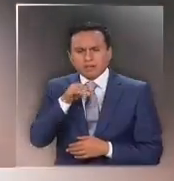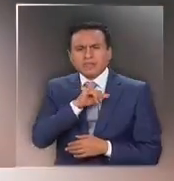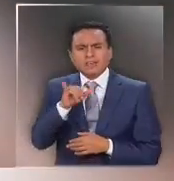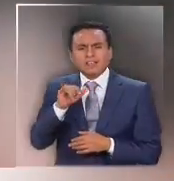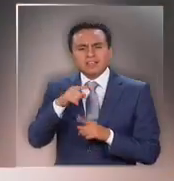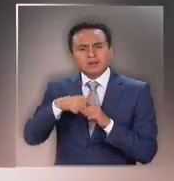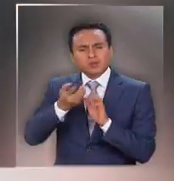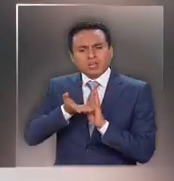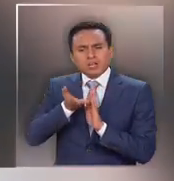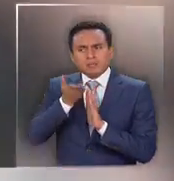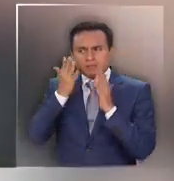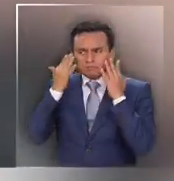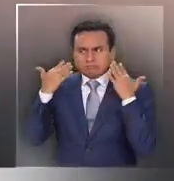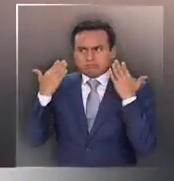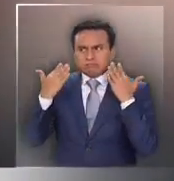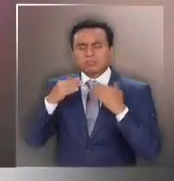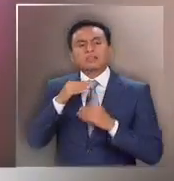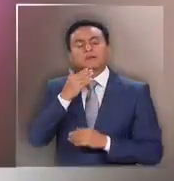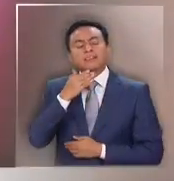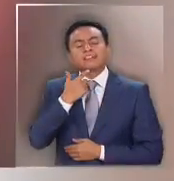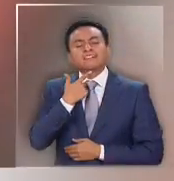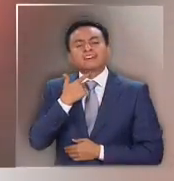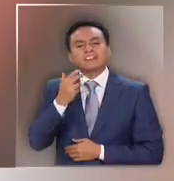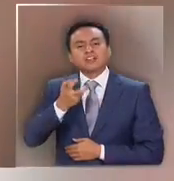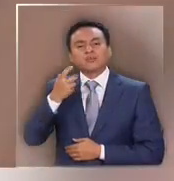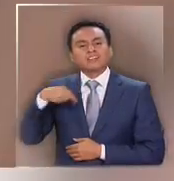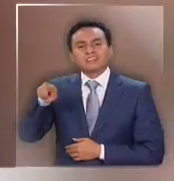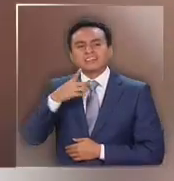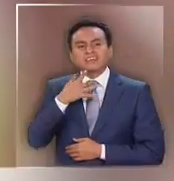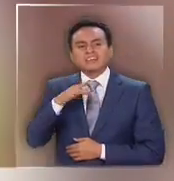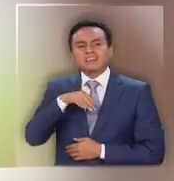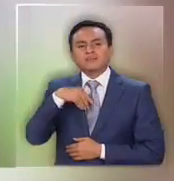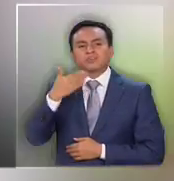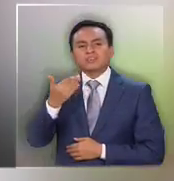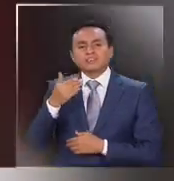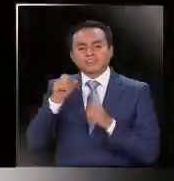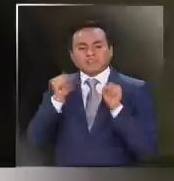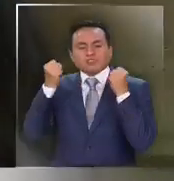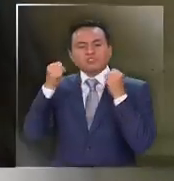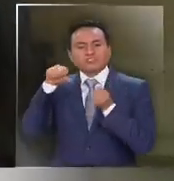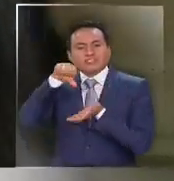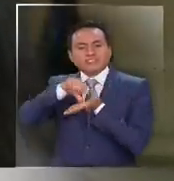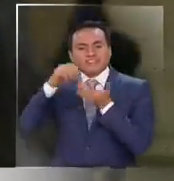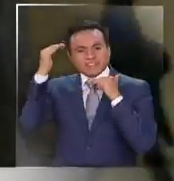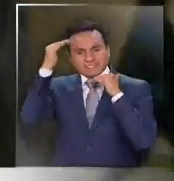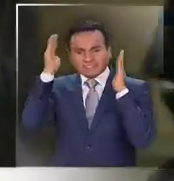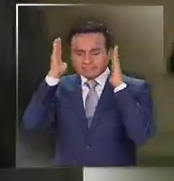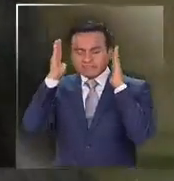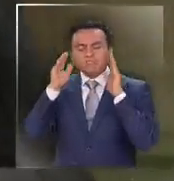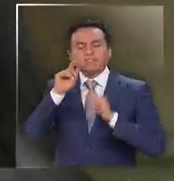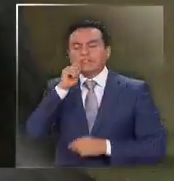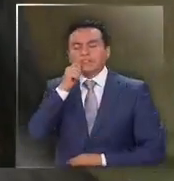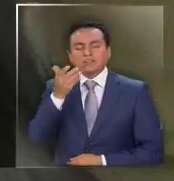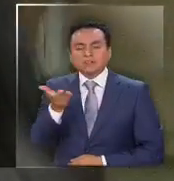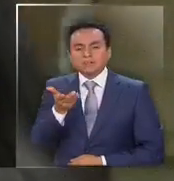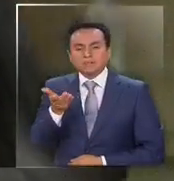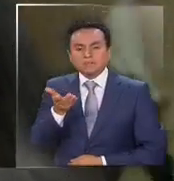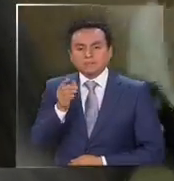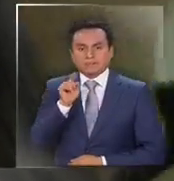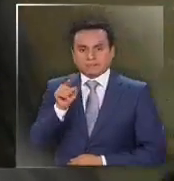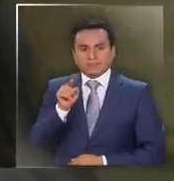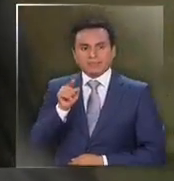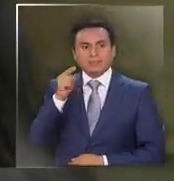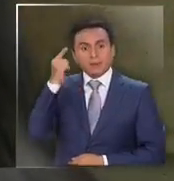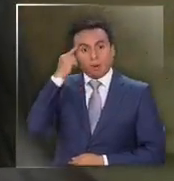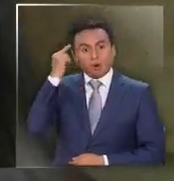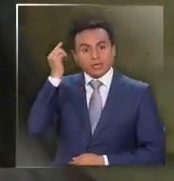de temperatura de la piel. Pero lo que más le interesa a los delincuentes son los efectos sobre el sistema nervioso central. Y eso es que hace que